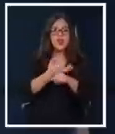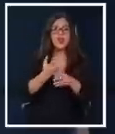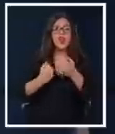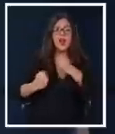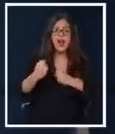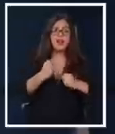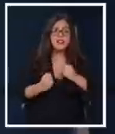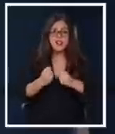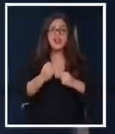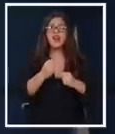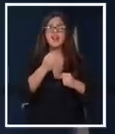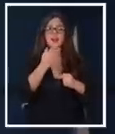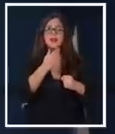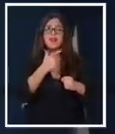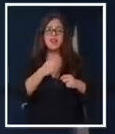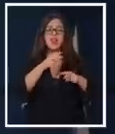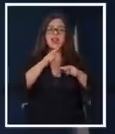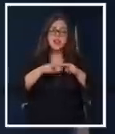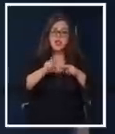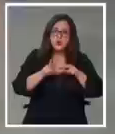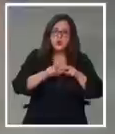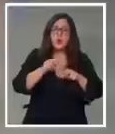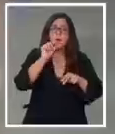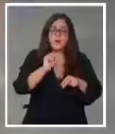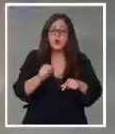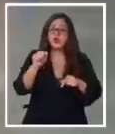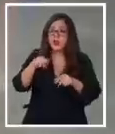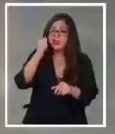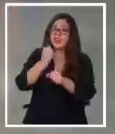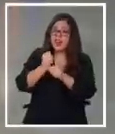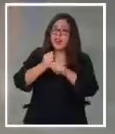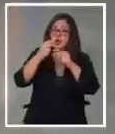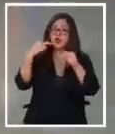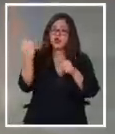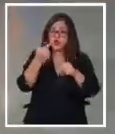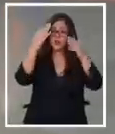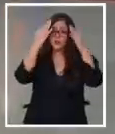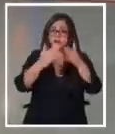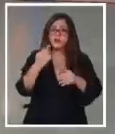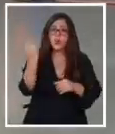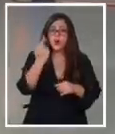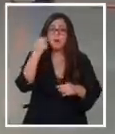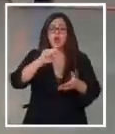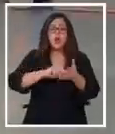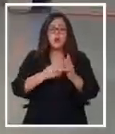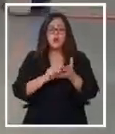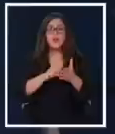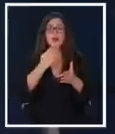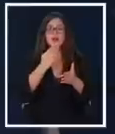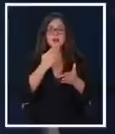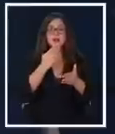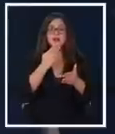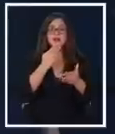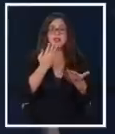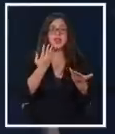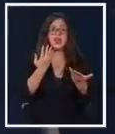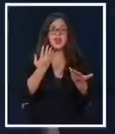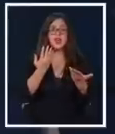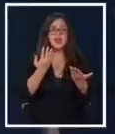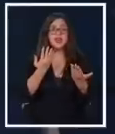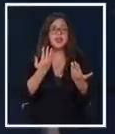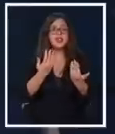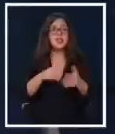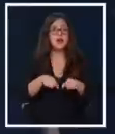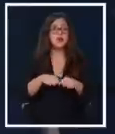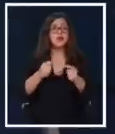que las cosas se solucionen lo más rápido posible estamos trabajando con ese sentido de urgencia pero los grandes problemas y la fractura social que tiene nuestro país